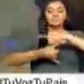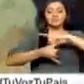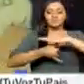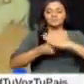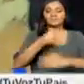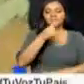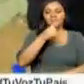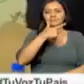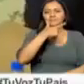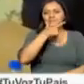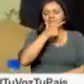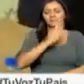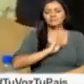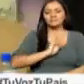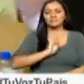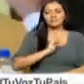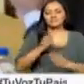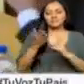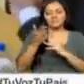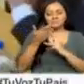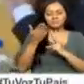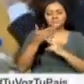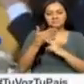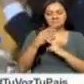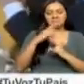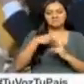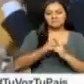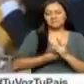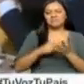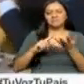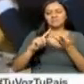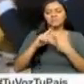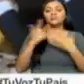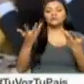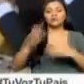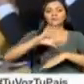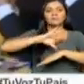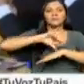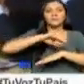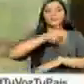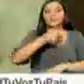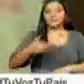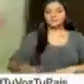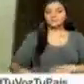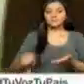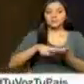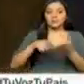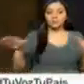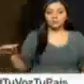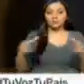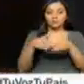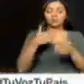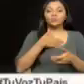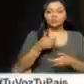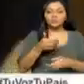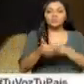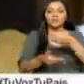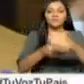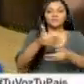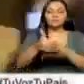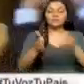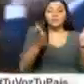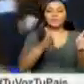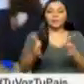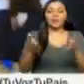sexta reunión de trabajo con el presidente Rafael Correa en el Palacio de Carondelet, con el propósito de analizar los avances en cuanto a políticas